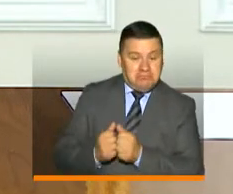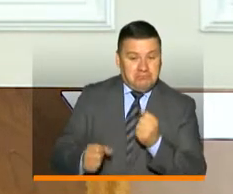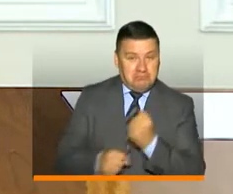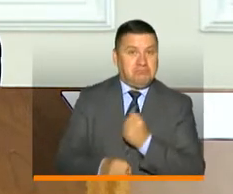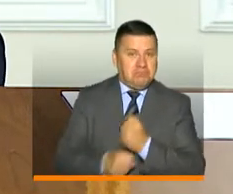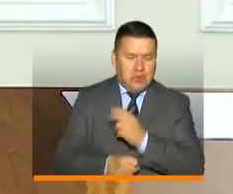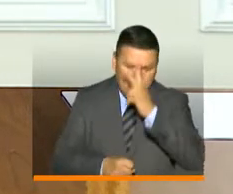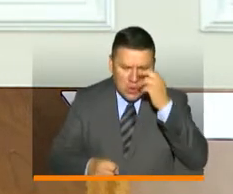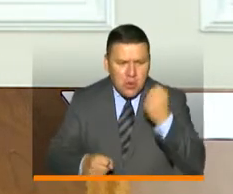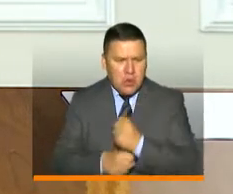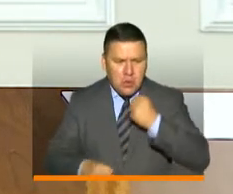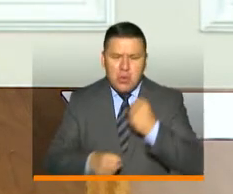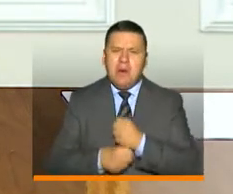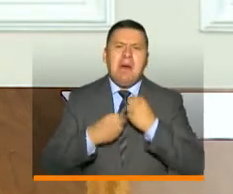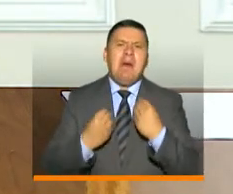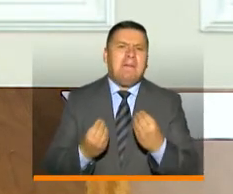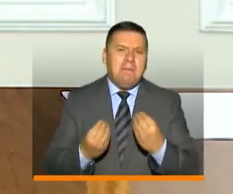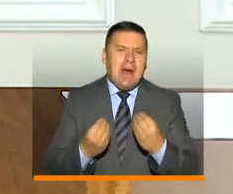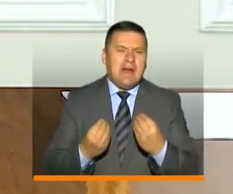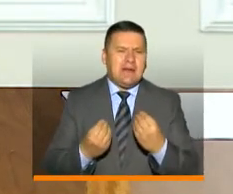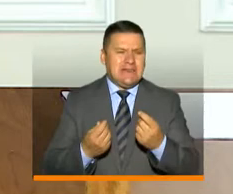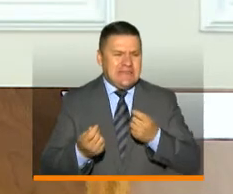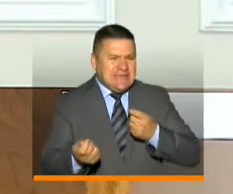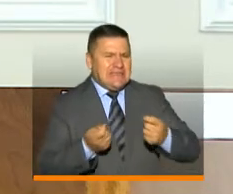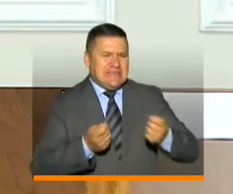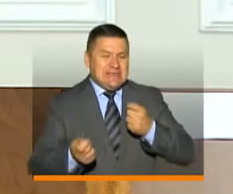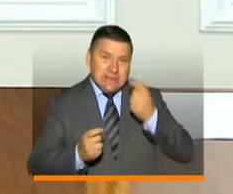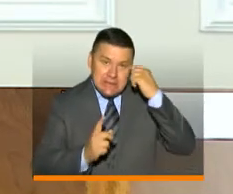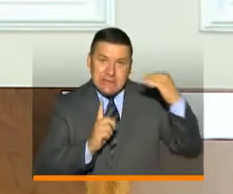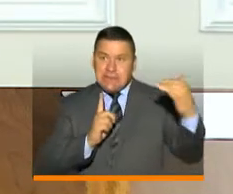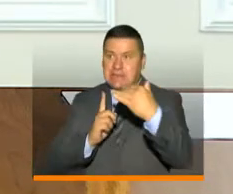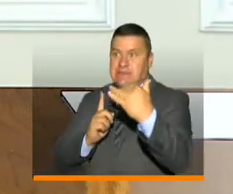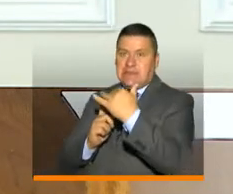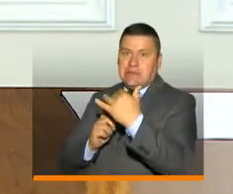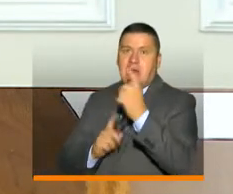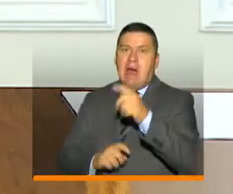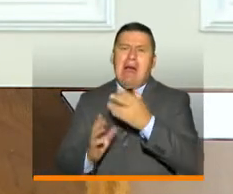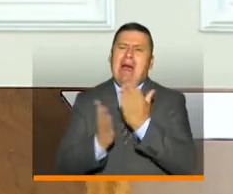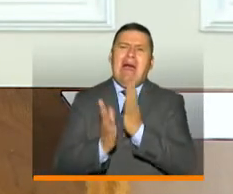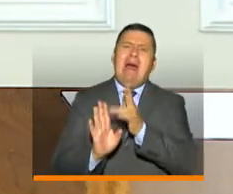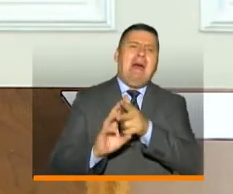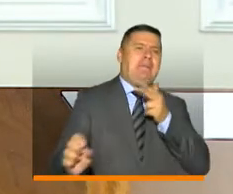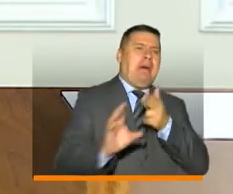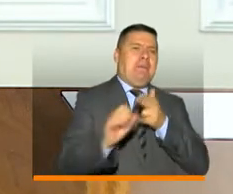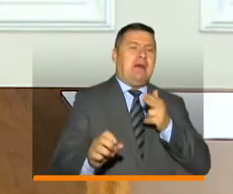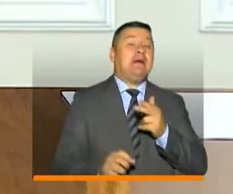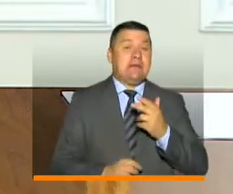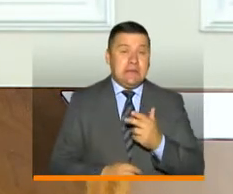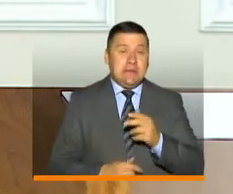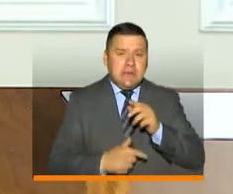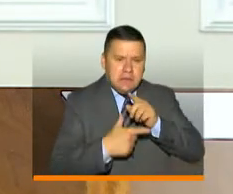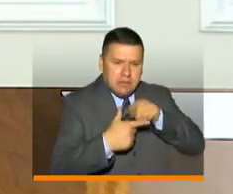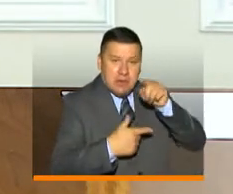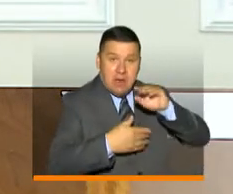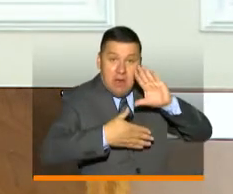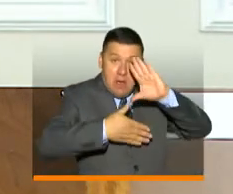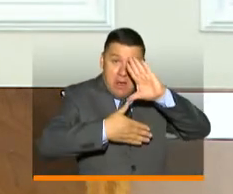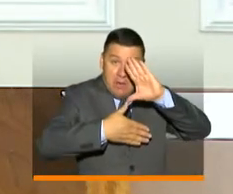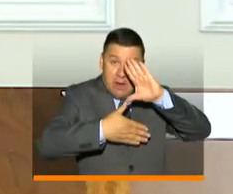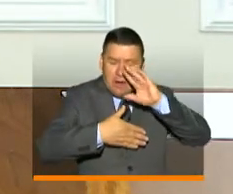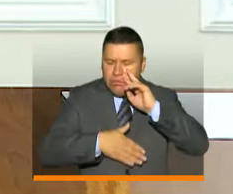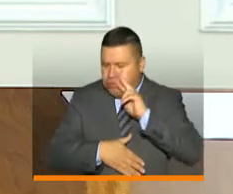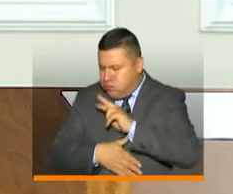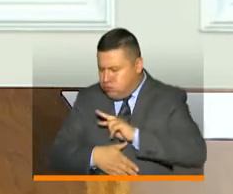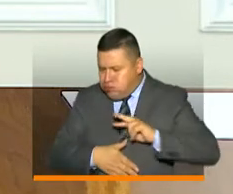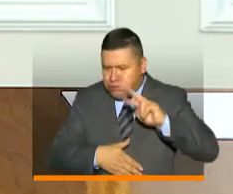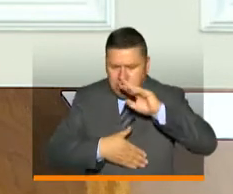trabajando intensamente para enfrentar los riesgos de deserción escolar. Hemos visto las cifras en América Latina de